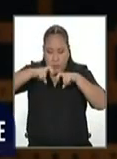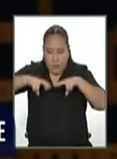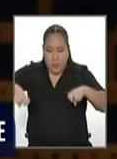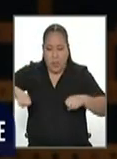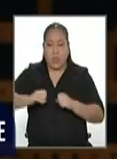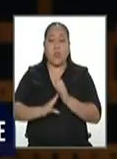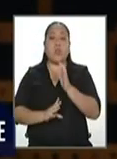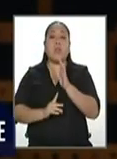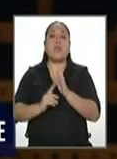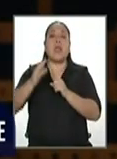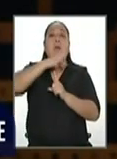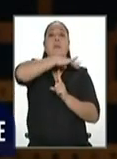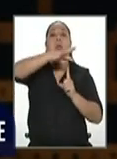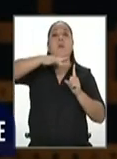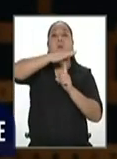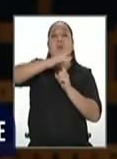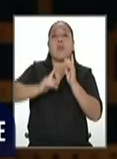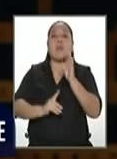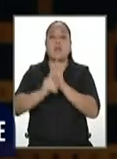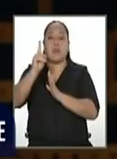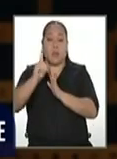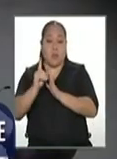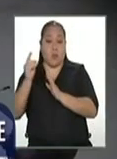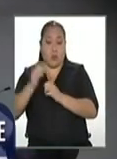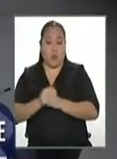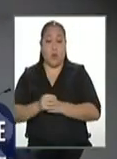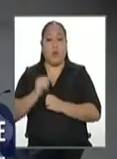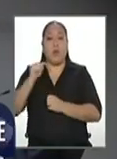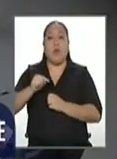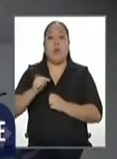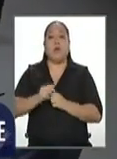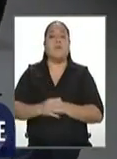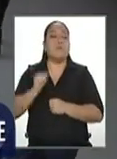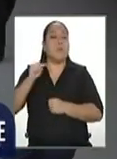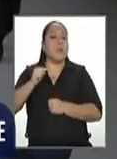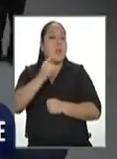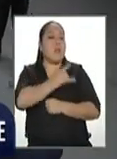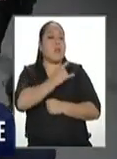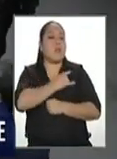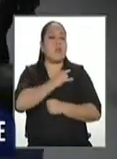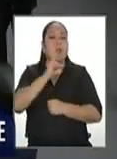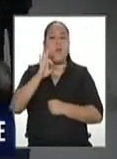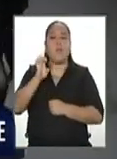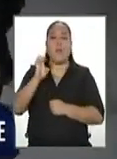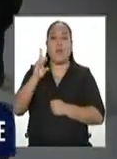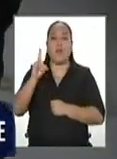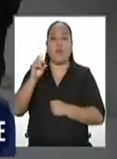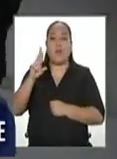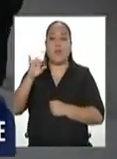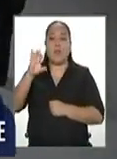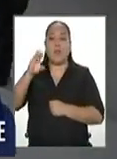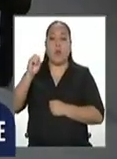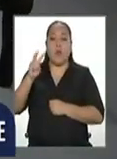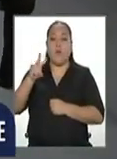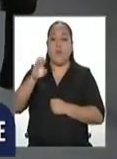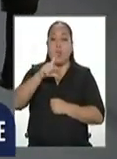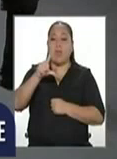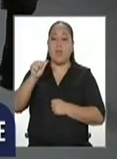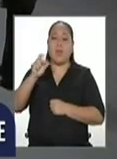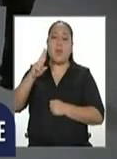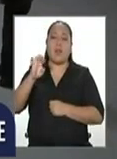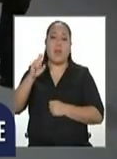Sostenible de la Escuela de Posgrado de la Universidad Nacional Federico Villarreal. Muy buenas